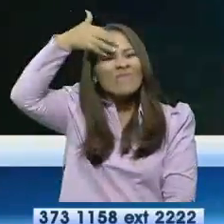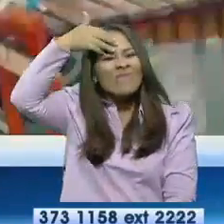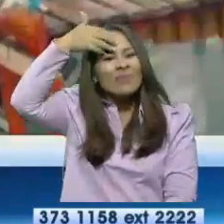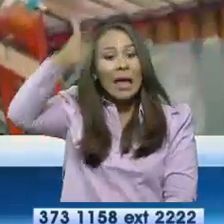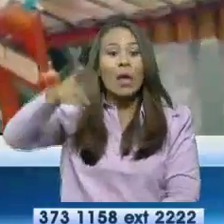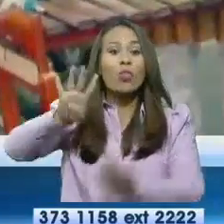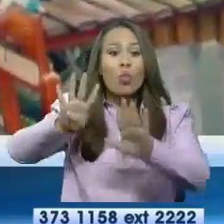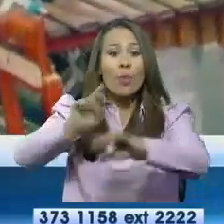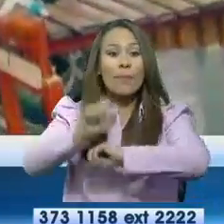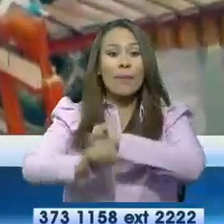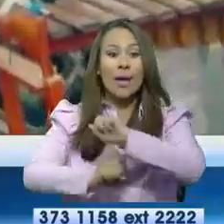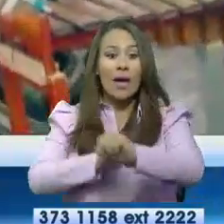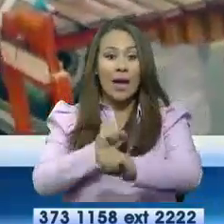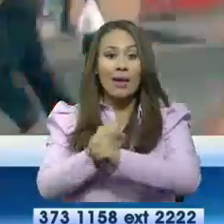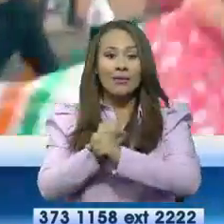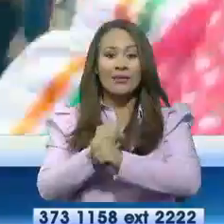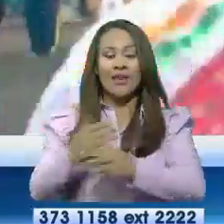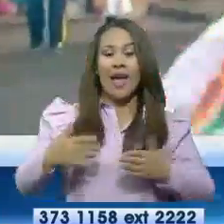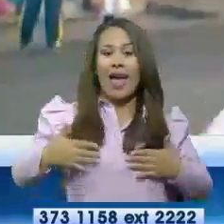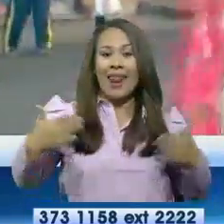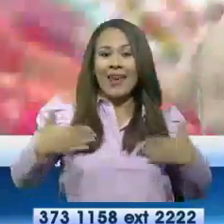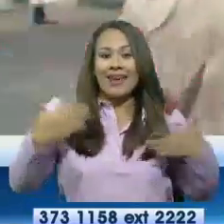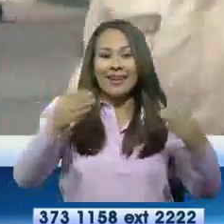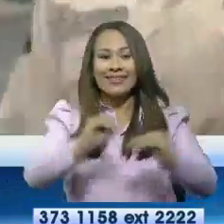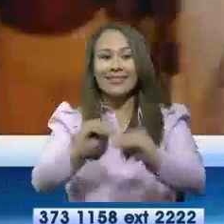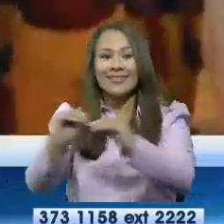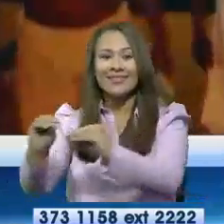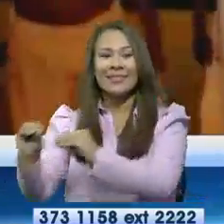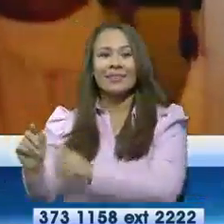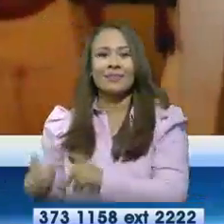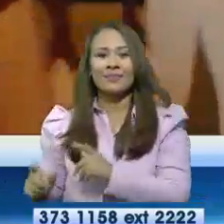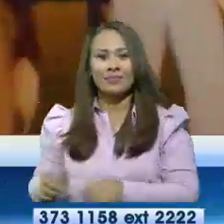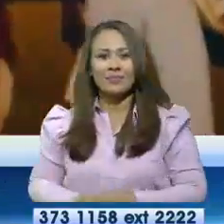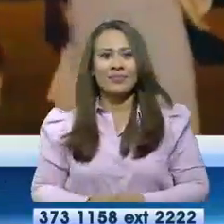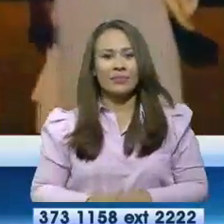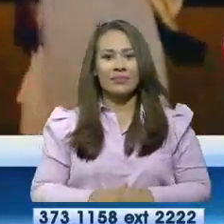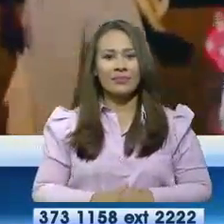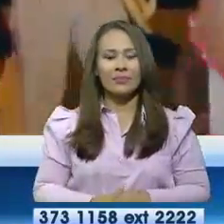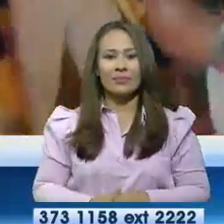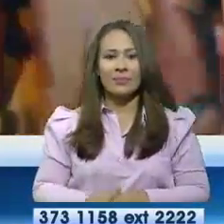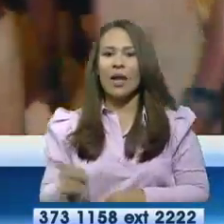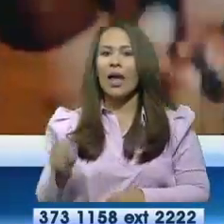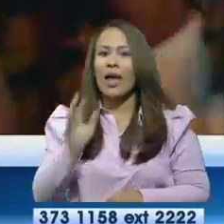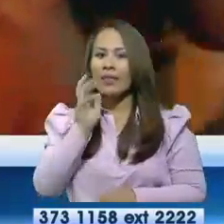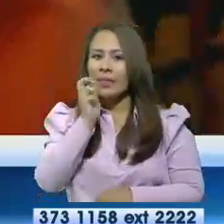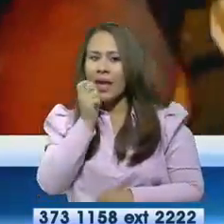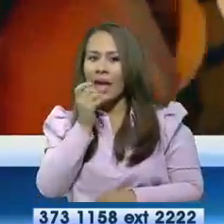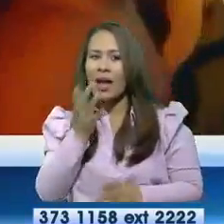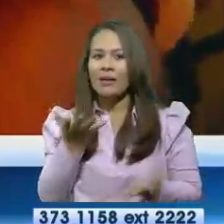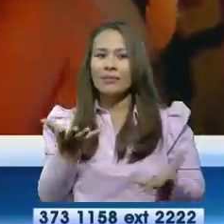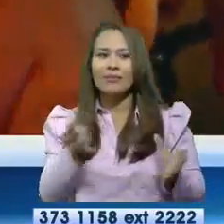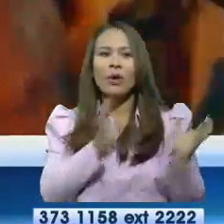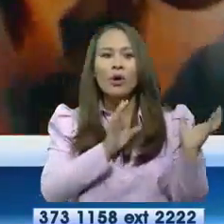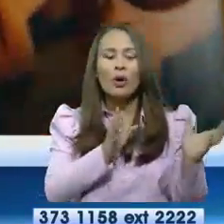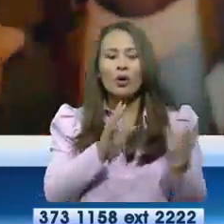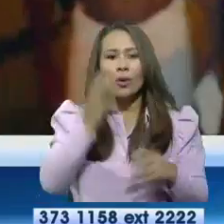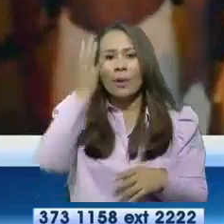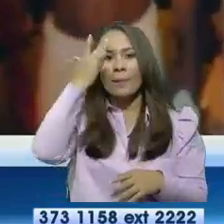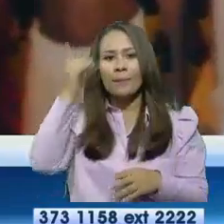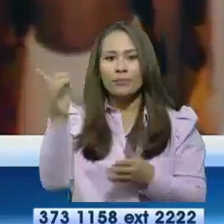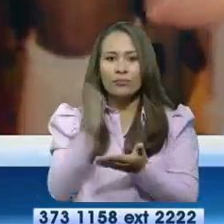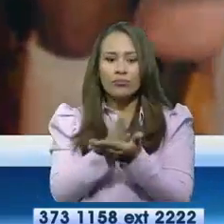lleva sus tradiciones con alegría a la ciudadanía. ¿Para qué quiero naranja, negrita? ¡Ay, compadre! ¿Para qué? Sí. ¡Picado